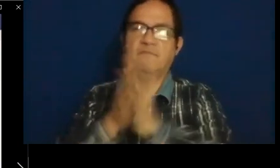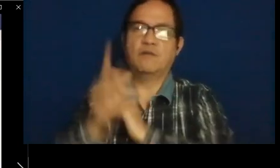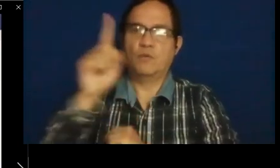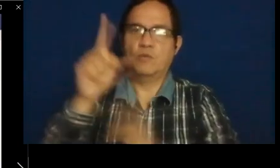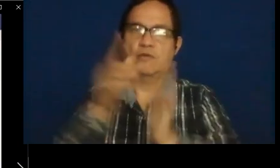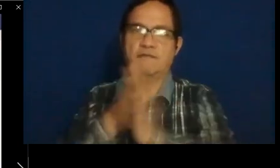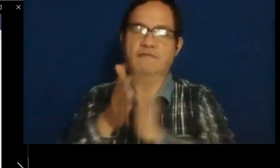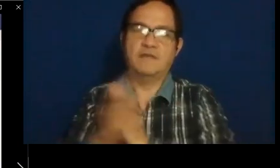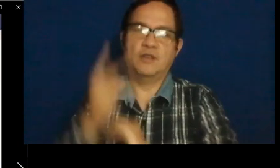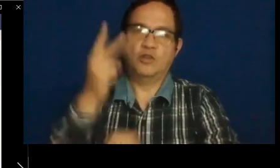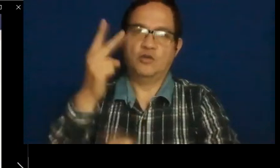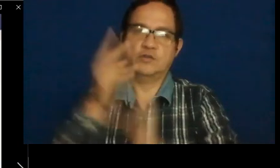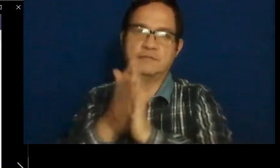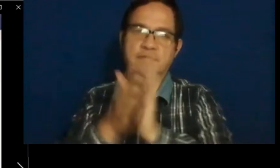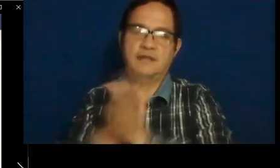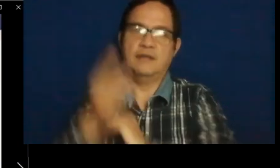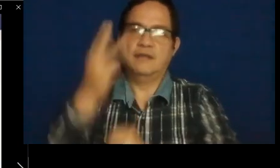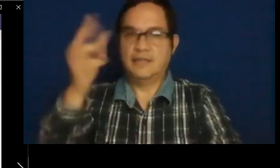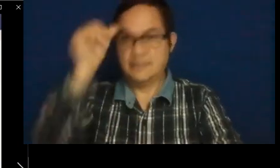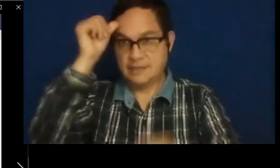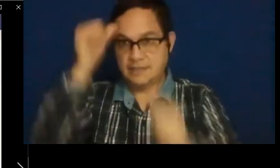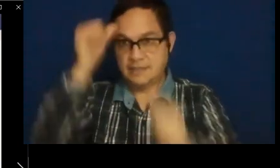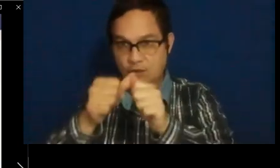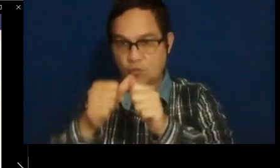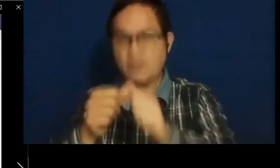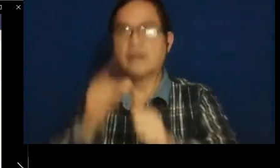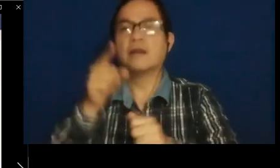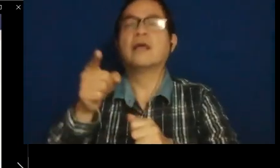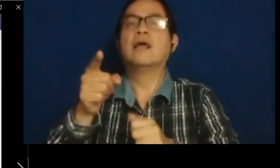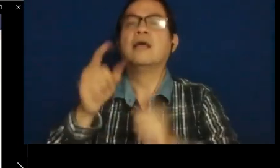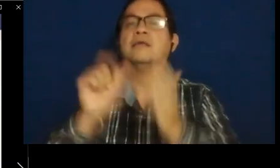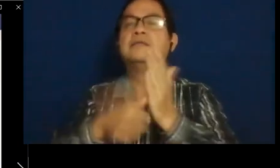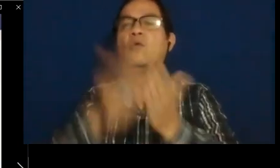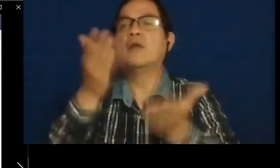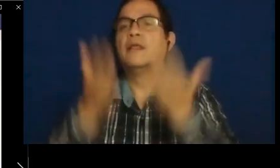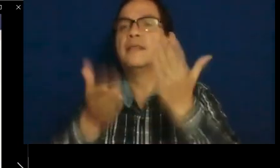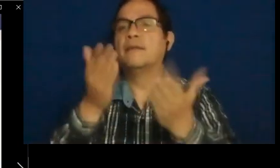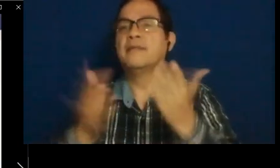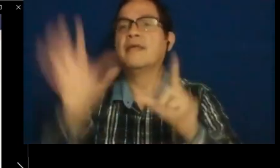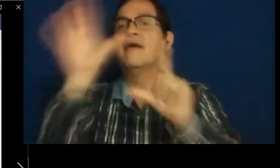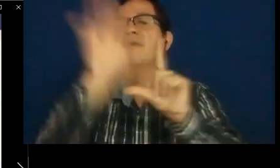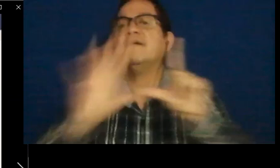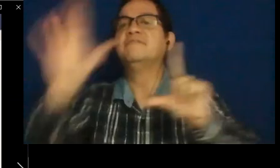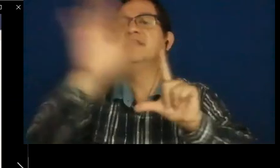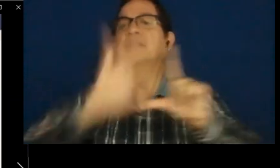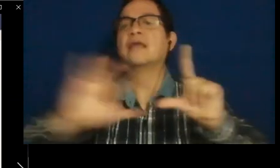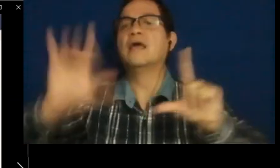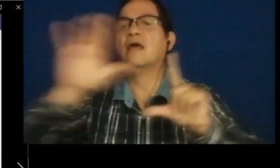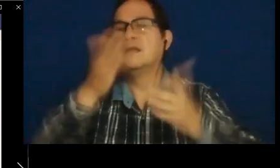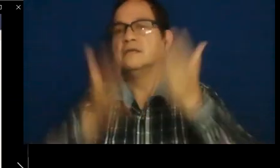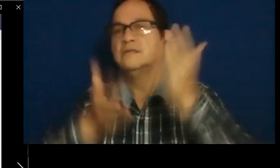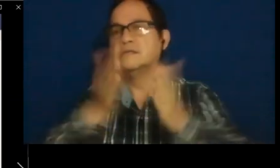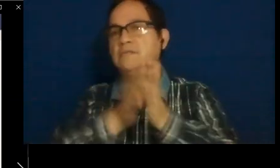preinforme 3. Y de acuerdo a su número de cédula, acuérdense que hay que agregar el video. Entonces, en la sesión en particular que corresponde, esa sesión irá con un